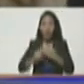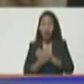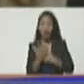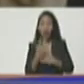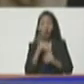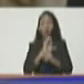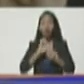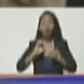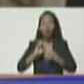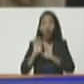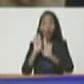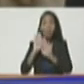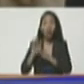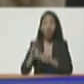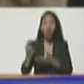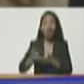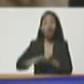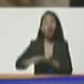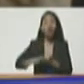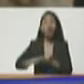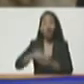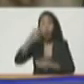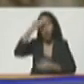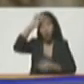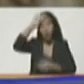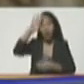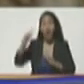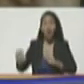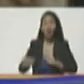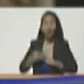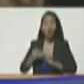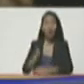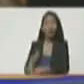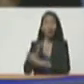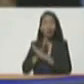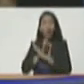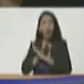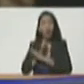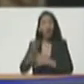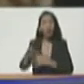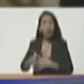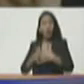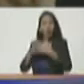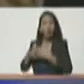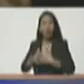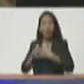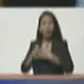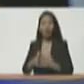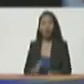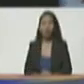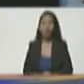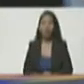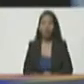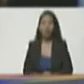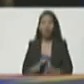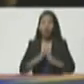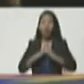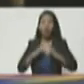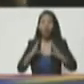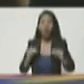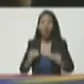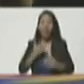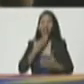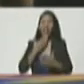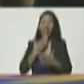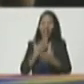a la resolución cubana contra el bloqueo de los Estados Unidos. Toda la gratitud